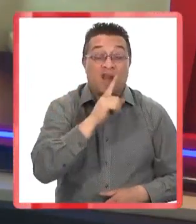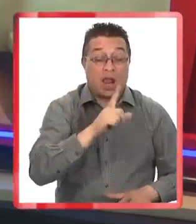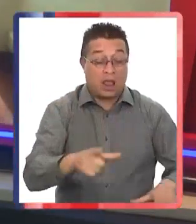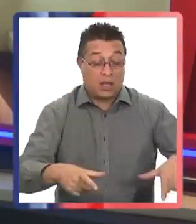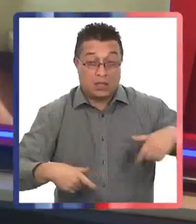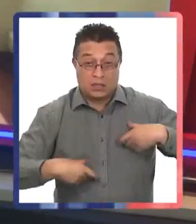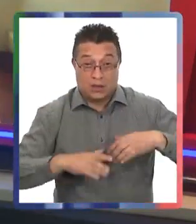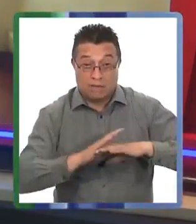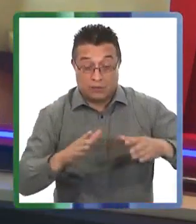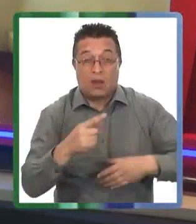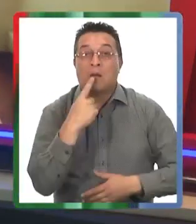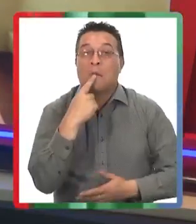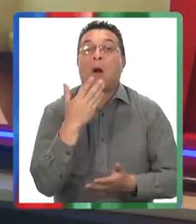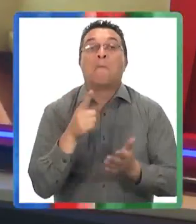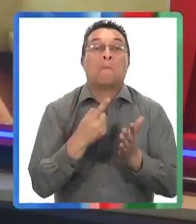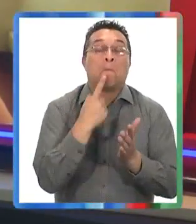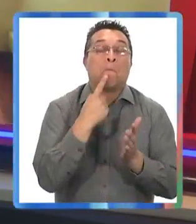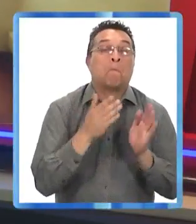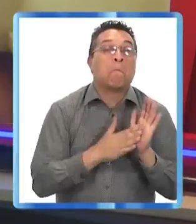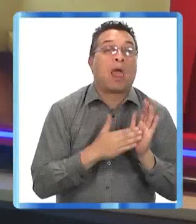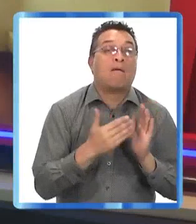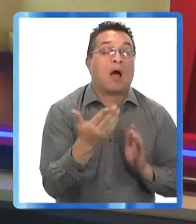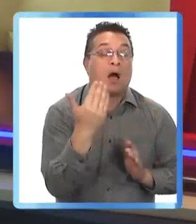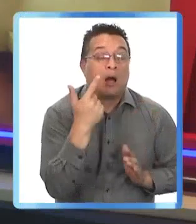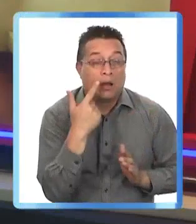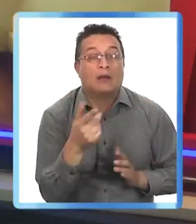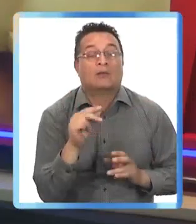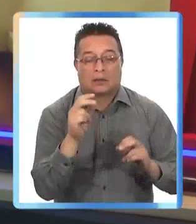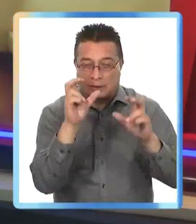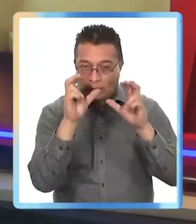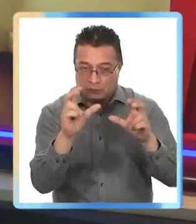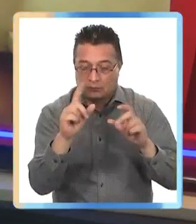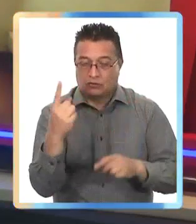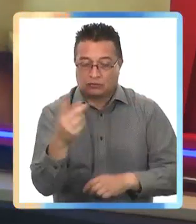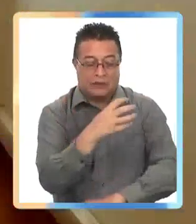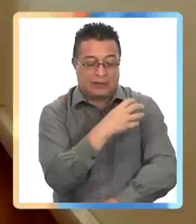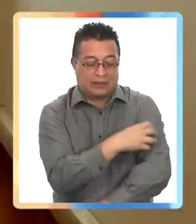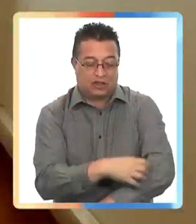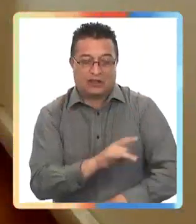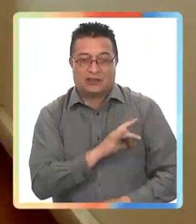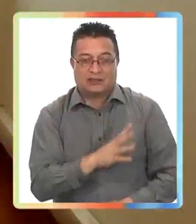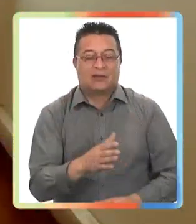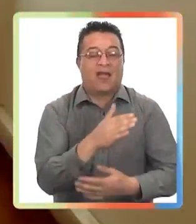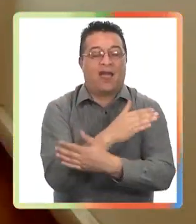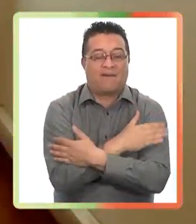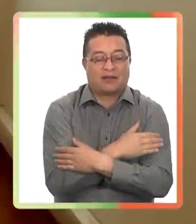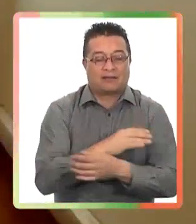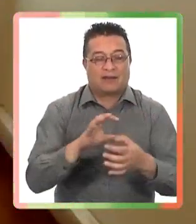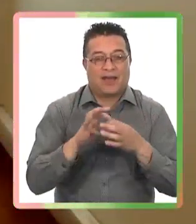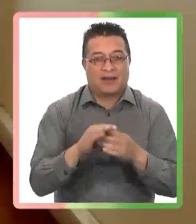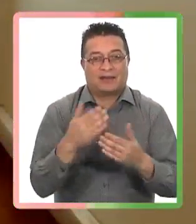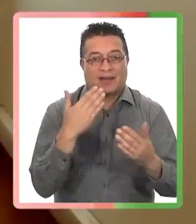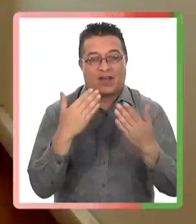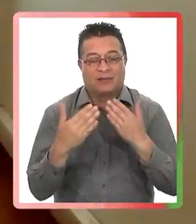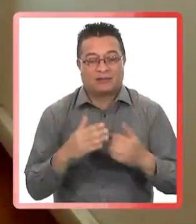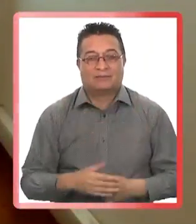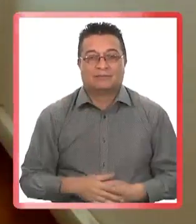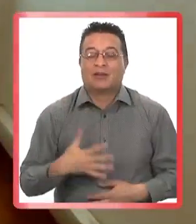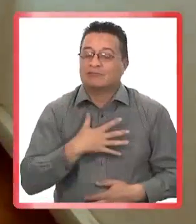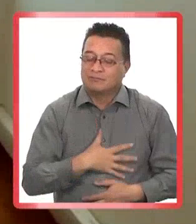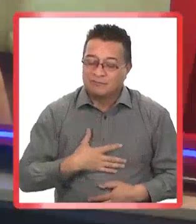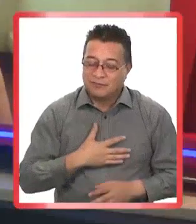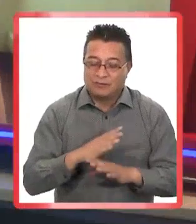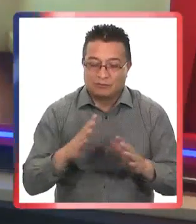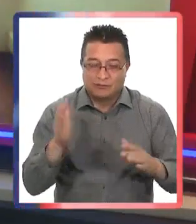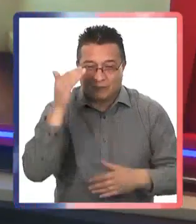vamos a estar muy atentos. A nombre de las regiones de Chile, un abrazo. Gracias por esta conversación. Encantada, Scarlett. Cuando quieras podemos volver a